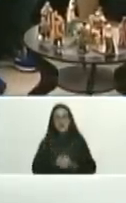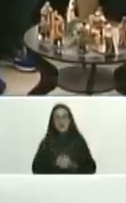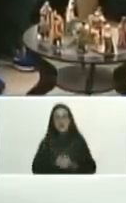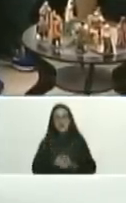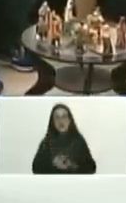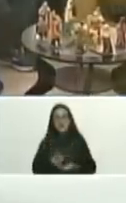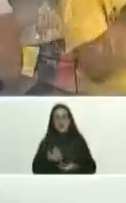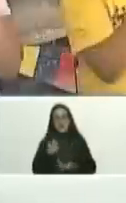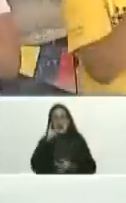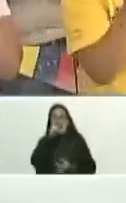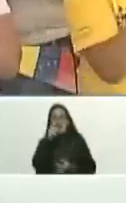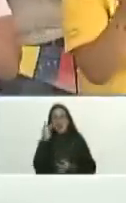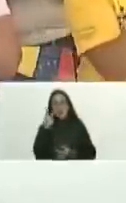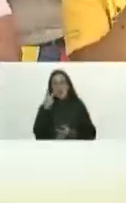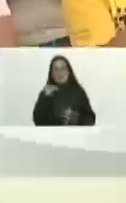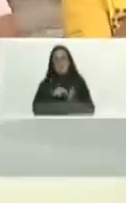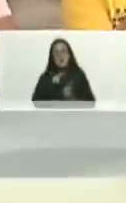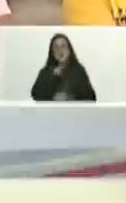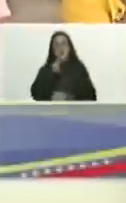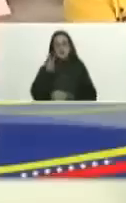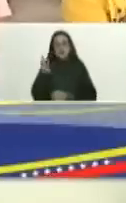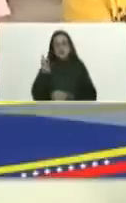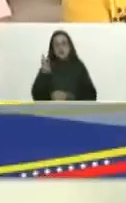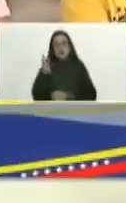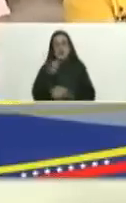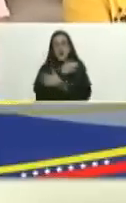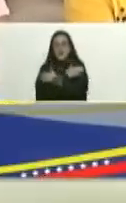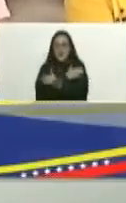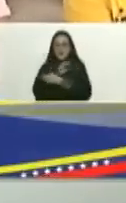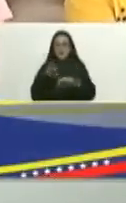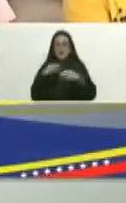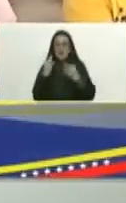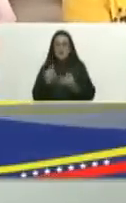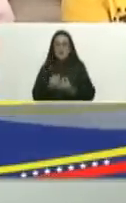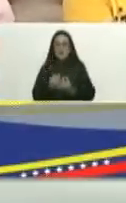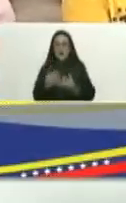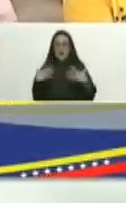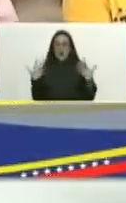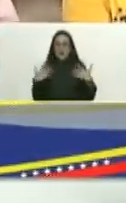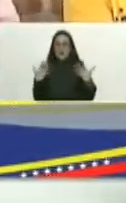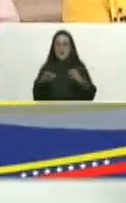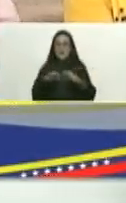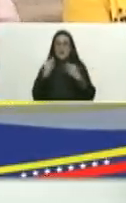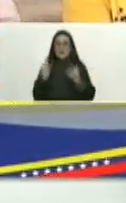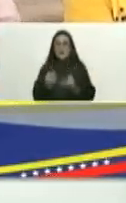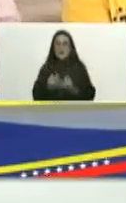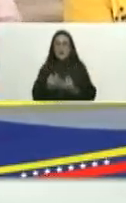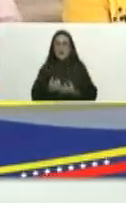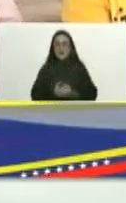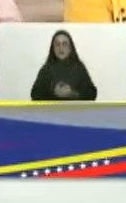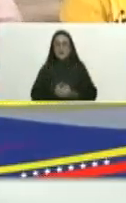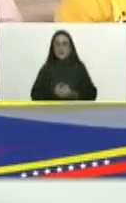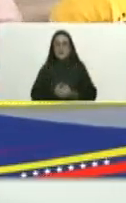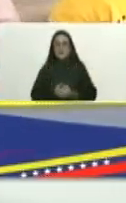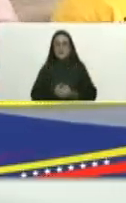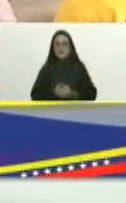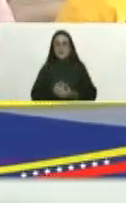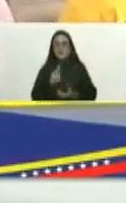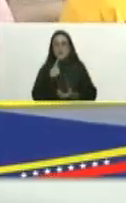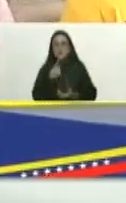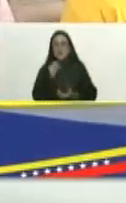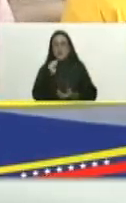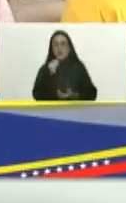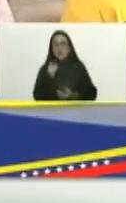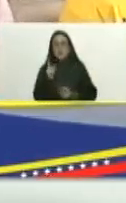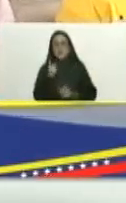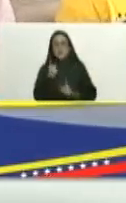Recibir el año 2023 en abrazo familiar, en alegría familiar. Como decía esta jovencita, lo